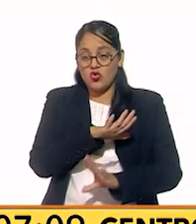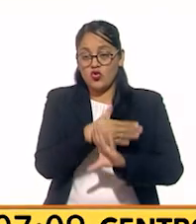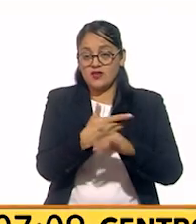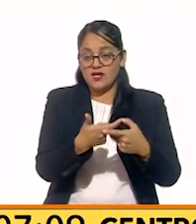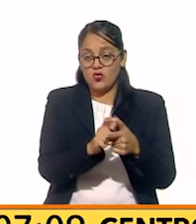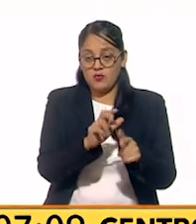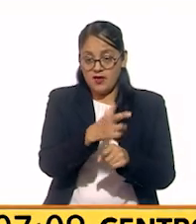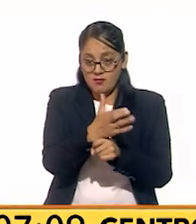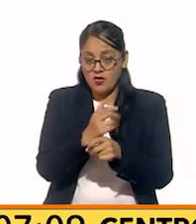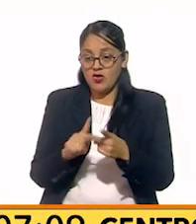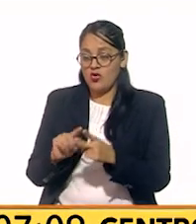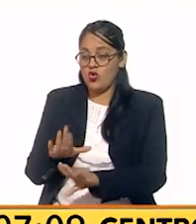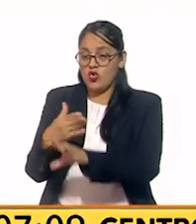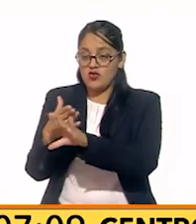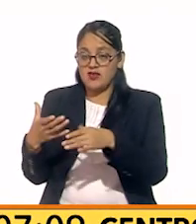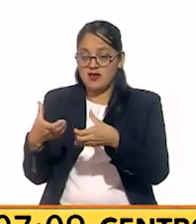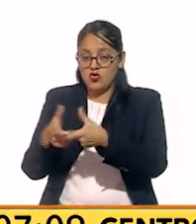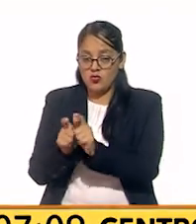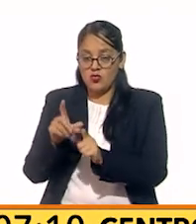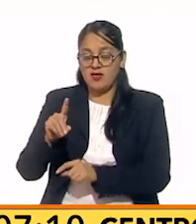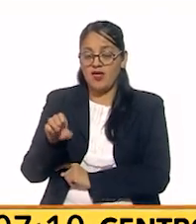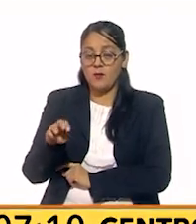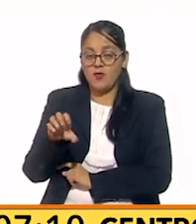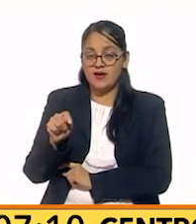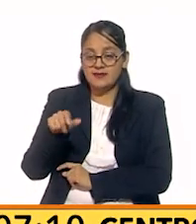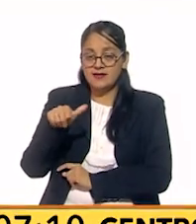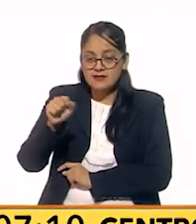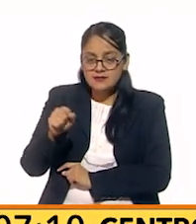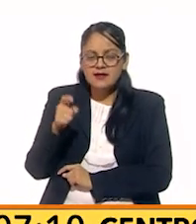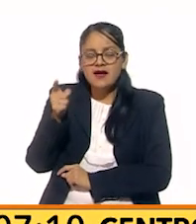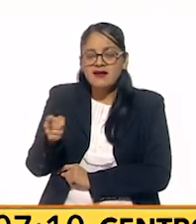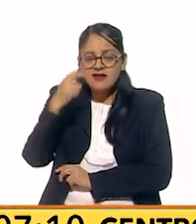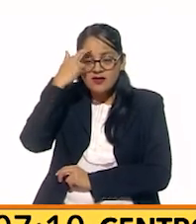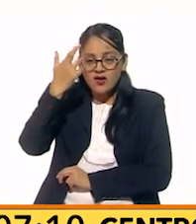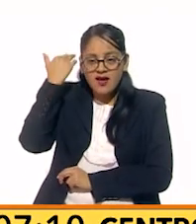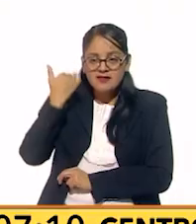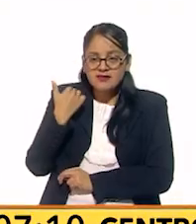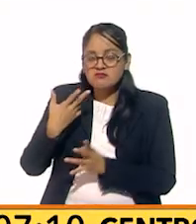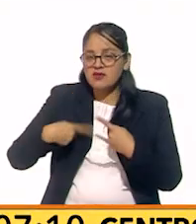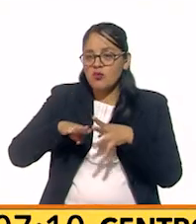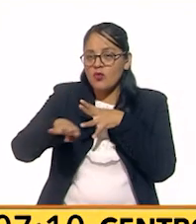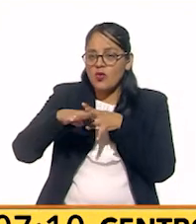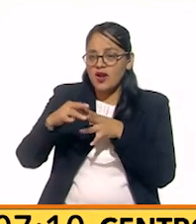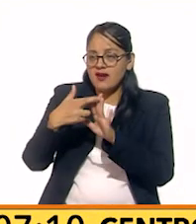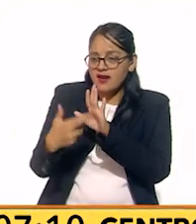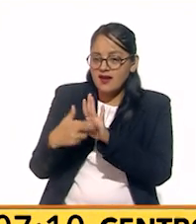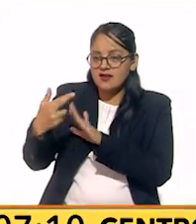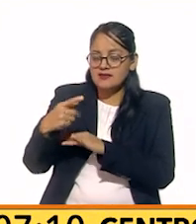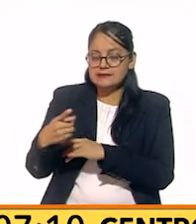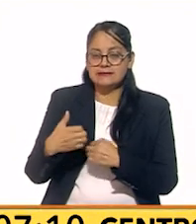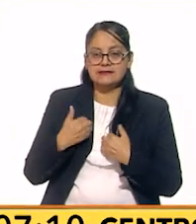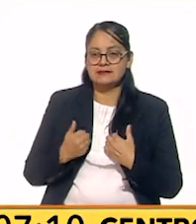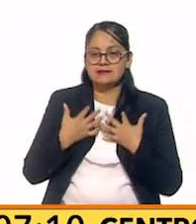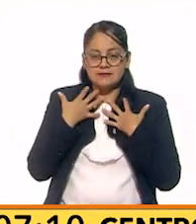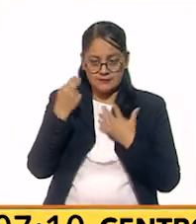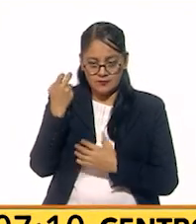republicanos, contra demócratas, blindándose sobre todo con este tema que los prendió, que fue la política migratoria en Estados Unidos?